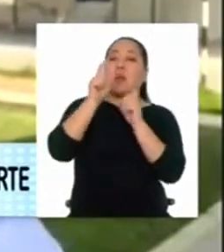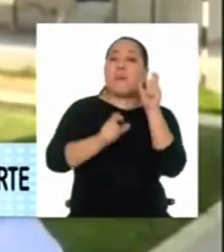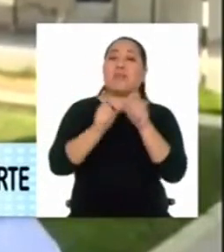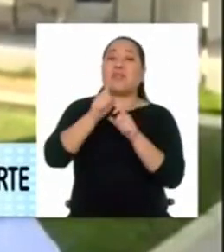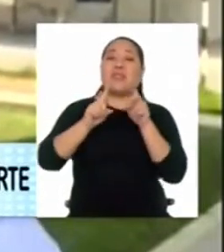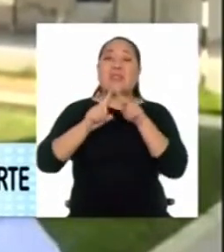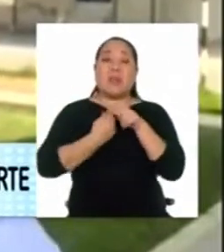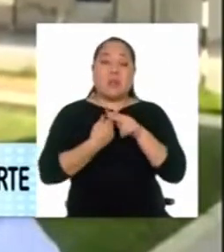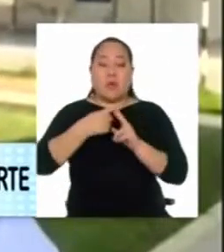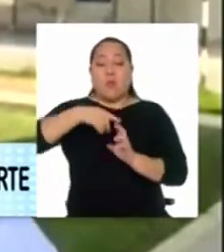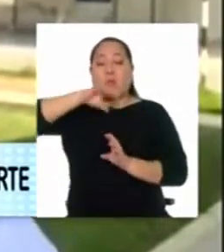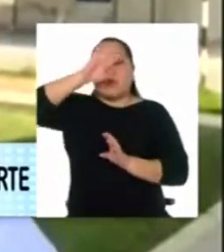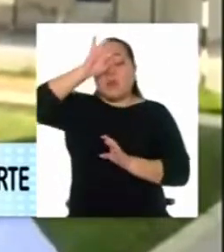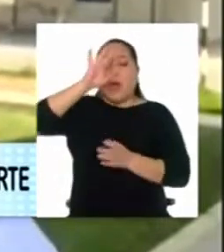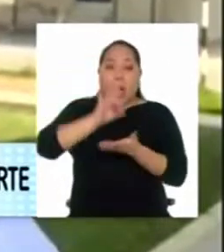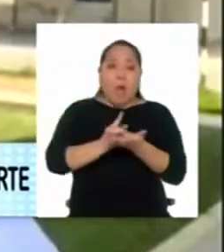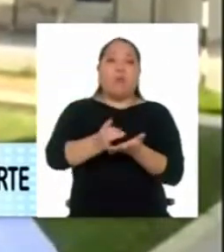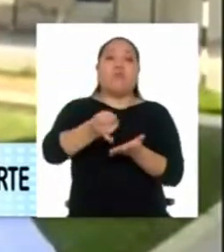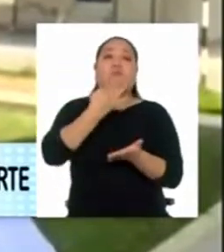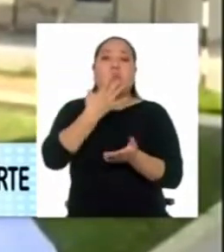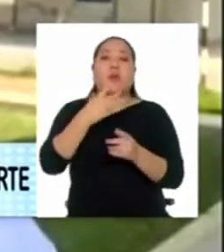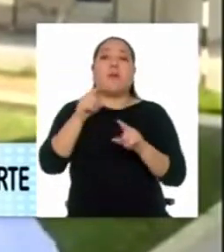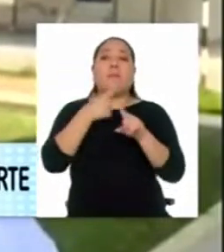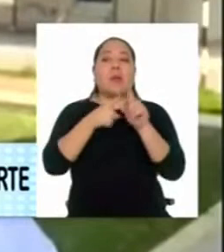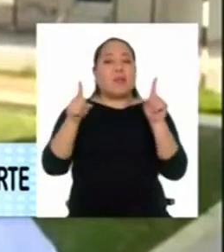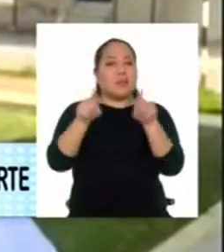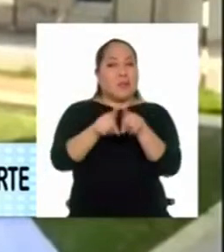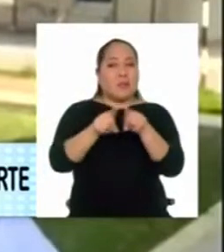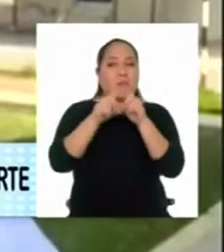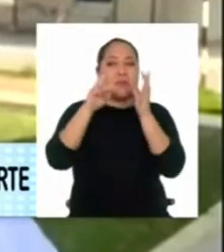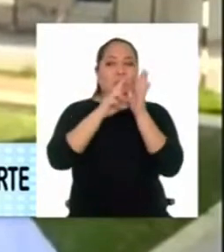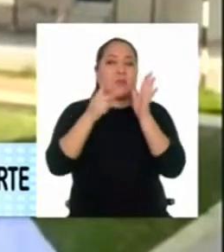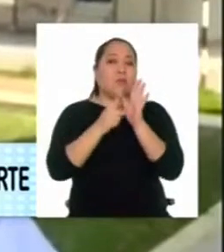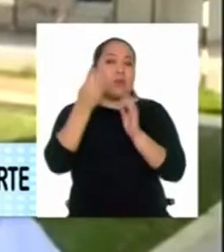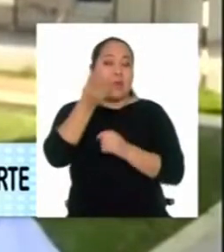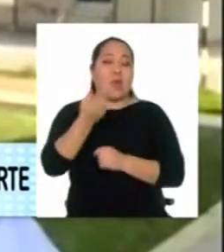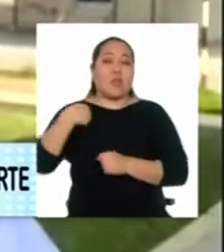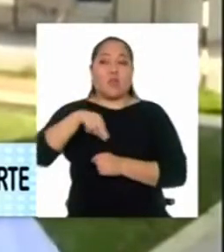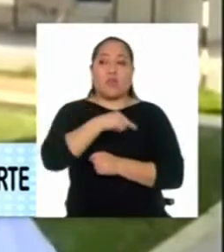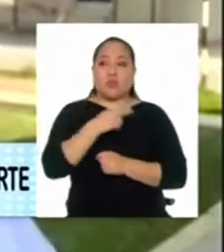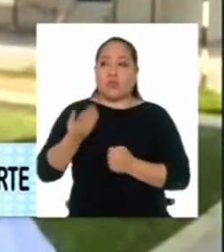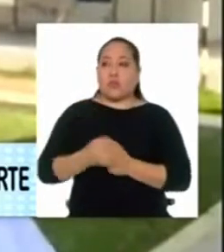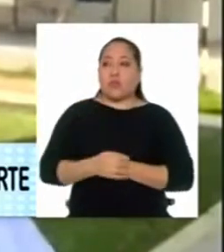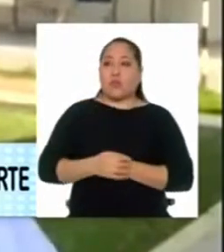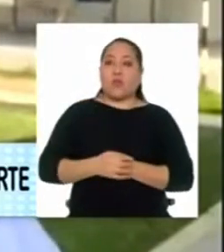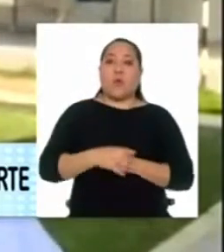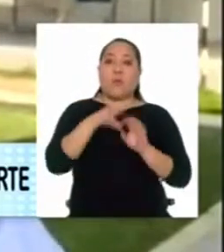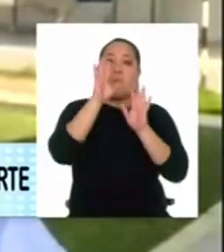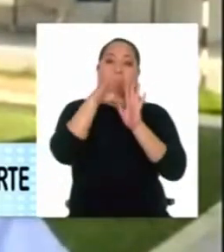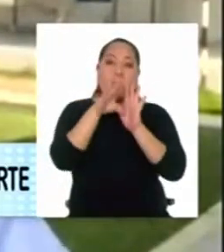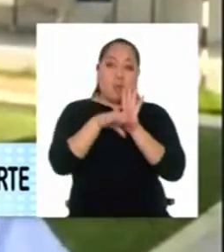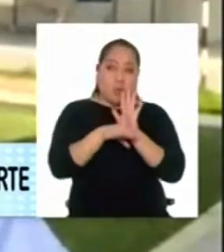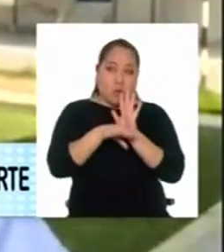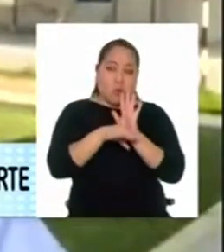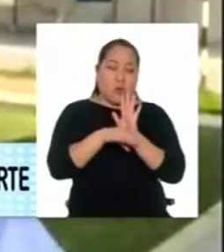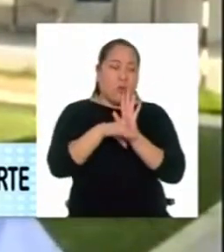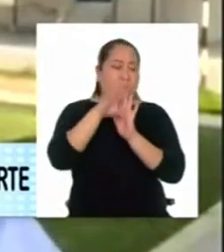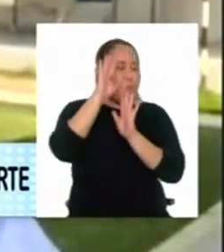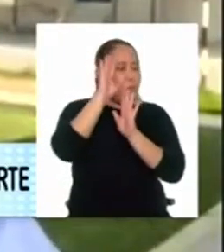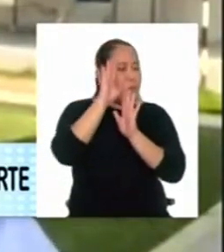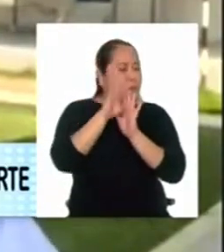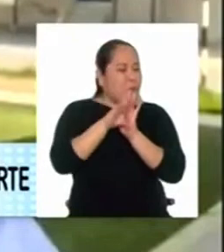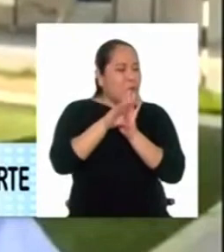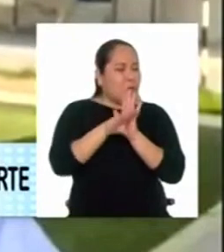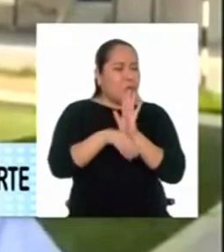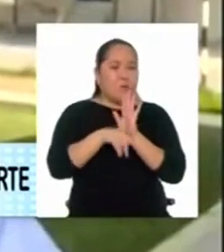se está iniciando la enfermedad, pero significa también que vamos a tener un menor, pero un